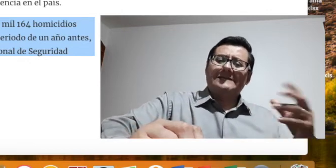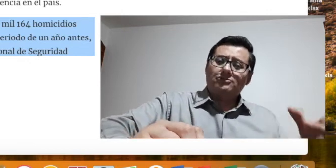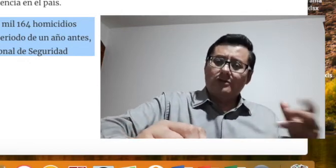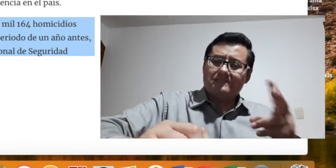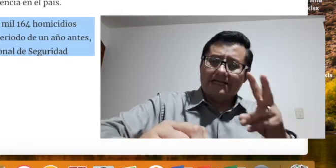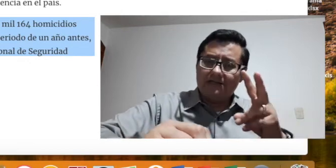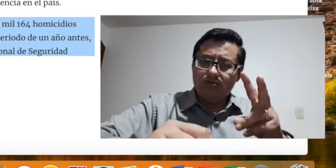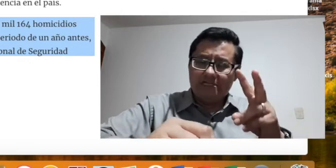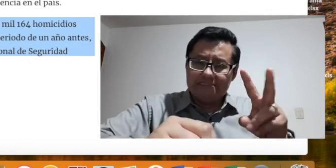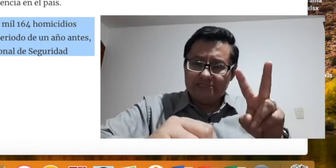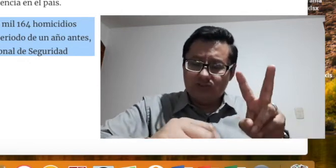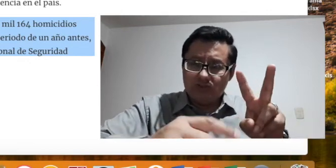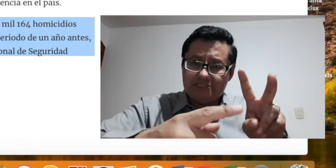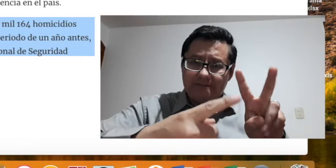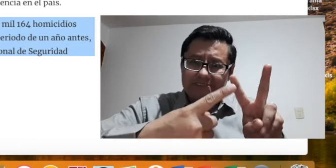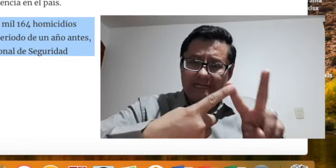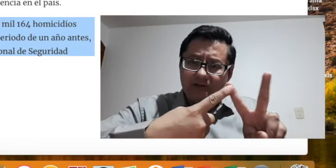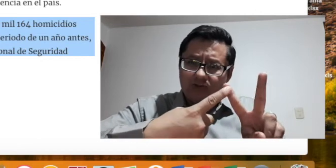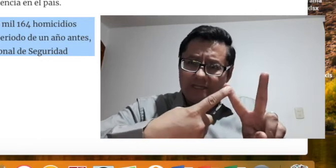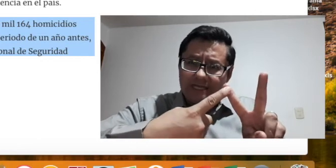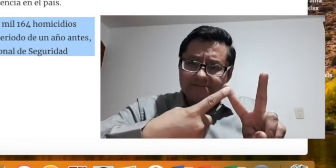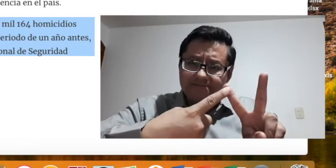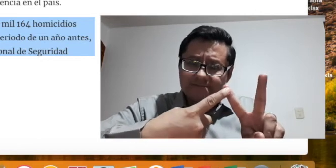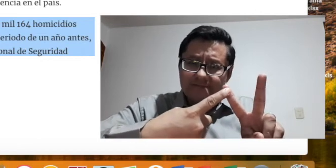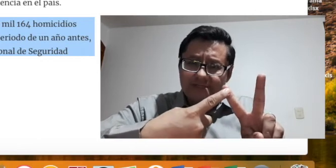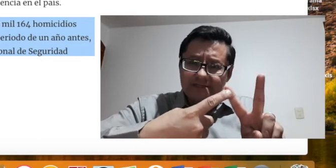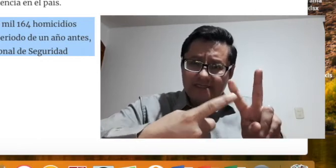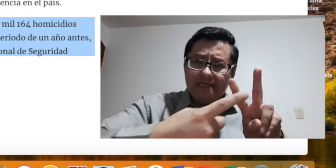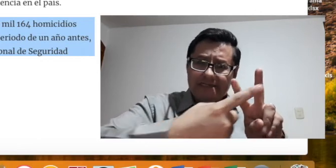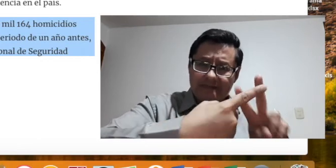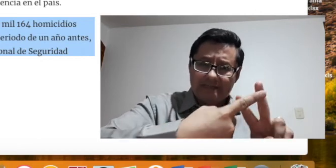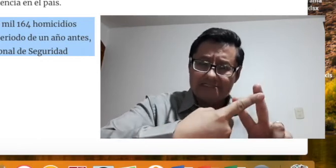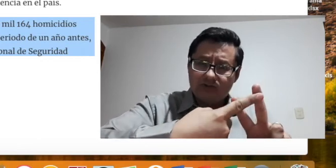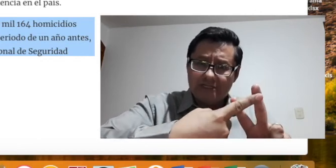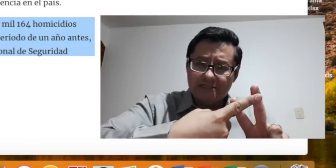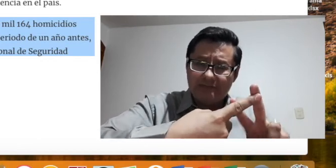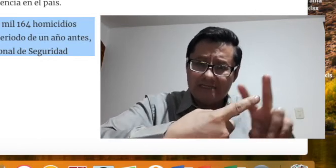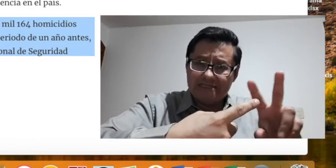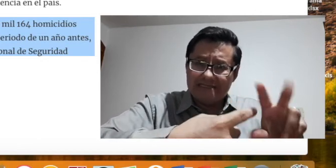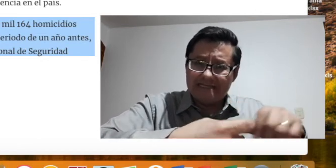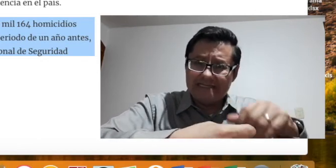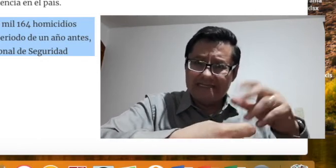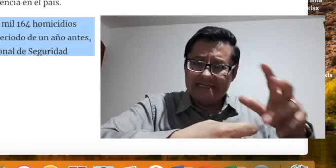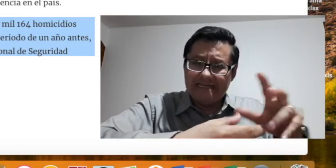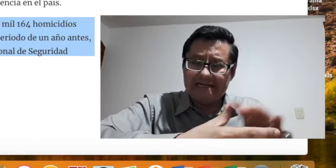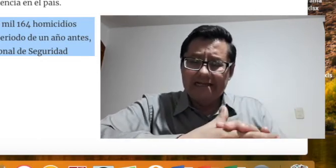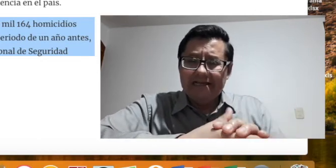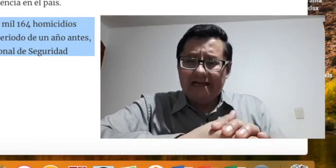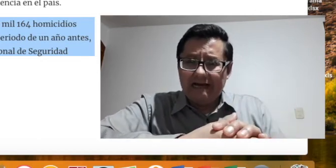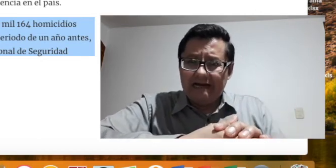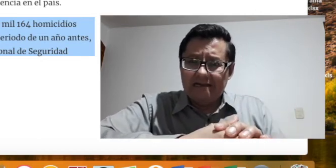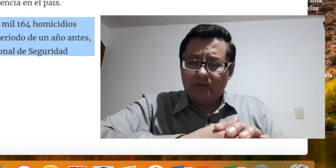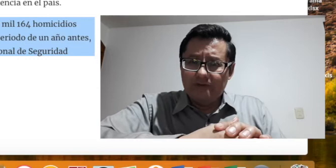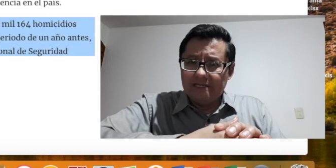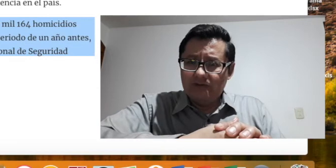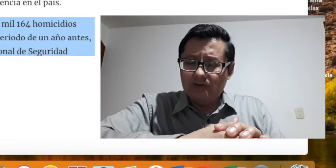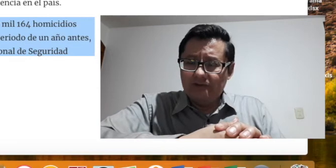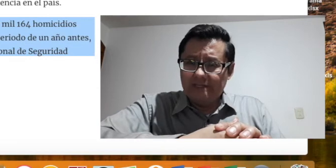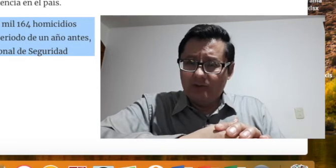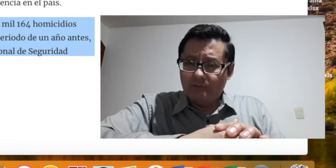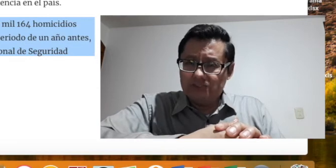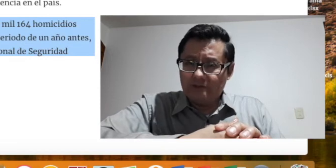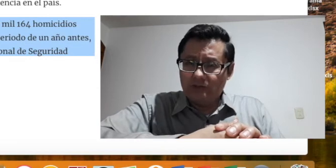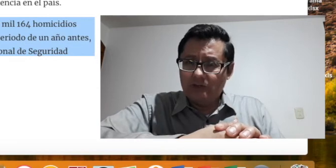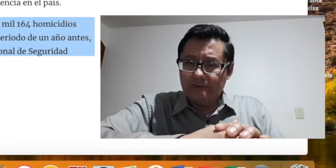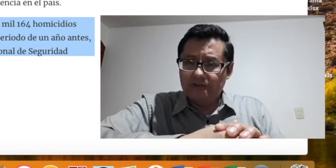sus detractores han querido utilizar estos dos temas, la economía y el tema de la seguridad para tratar de denigrar al gobierno